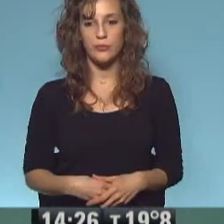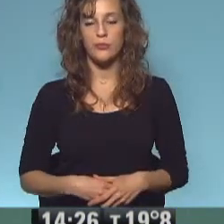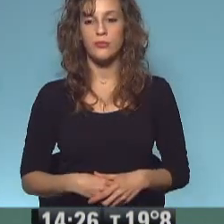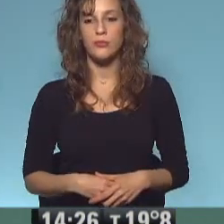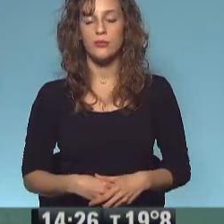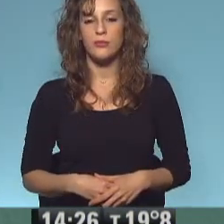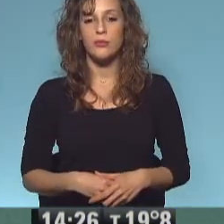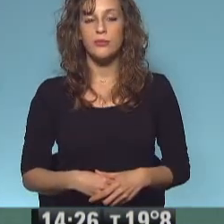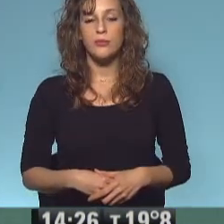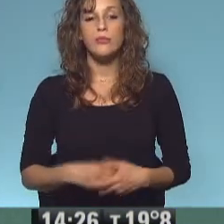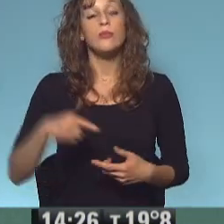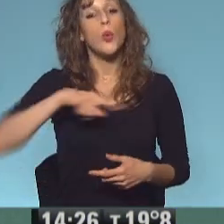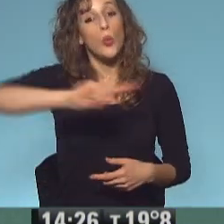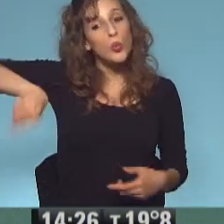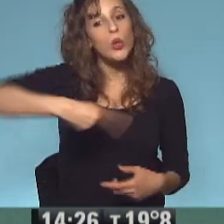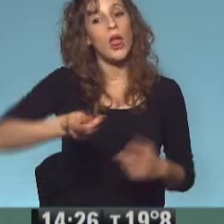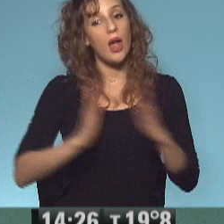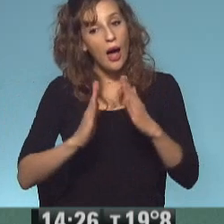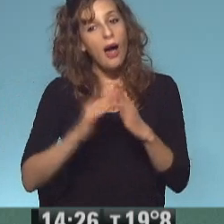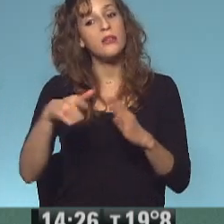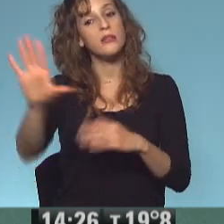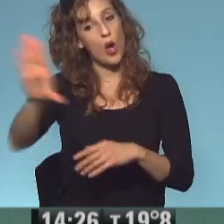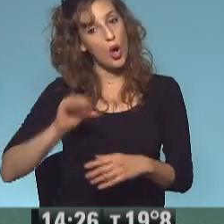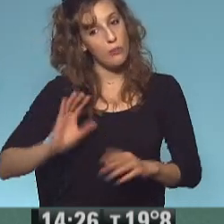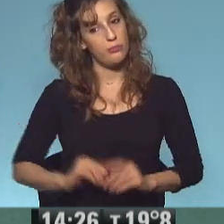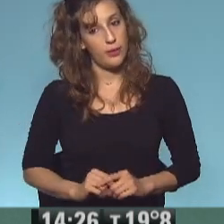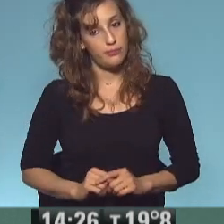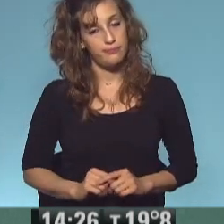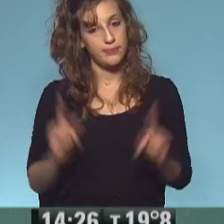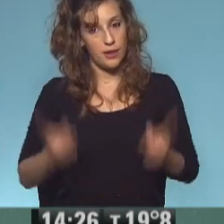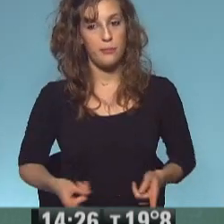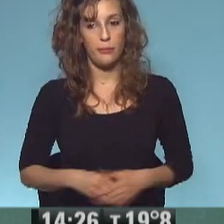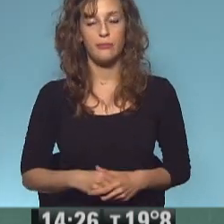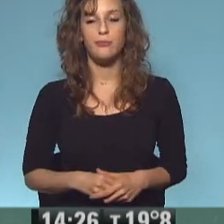Acuérdense de ir copiando en el cuaderno todo. Y una nube.